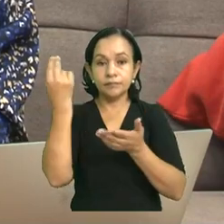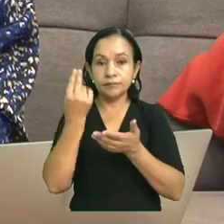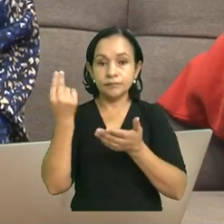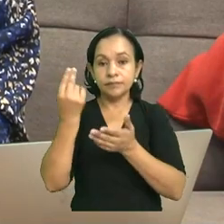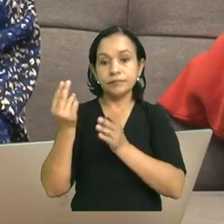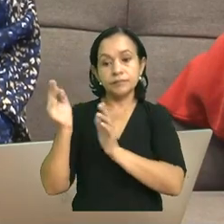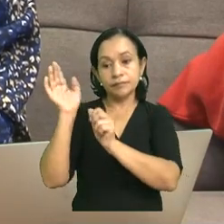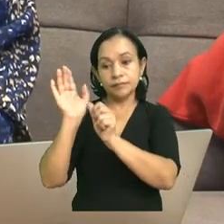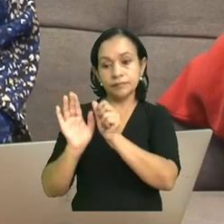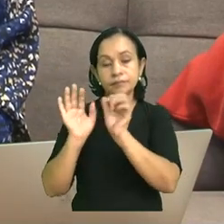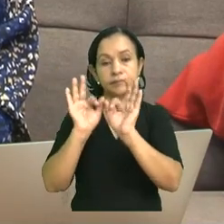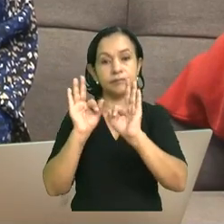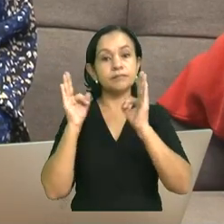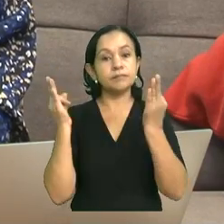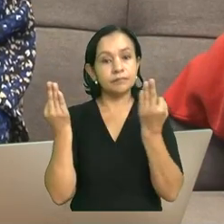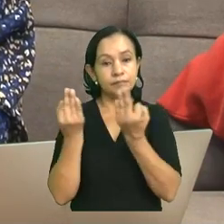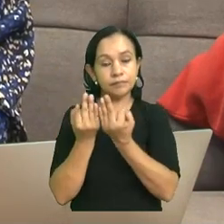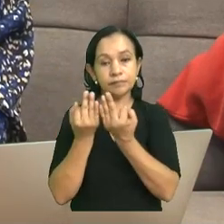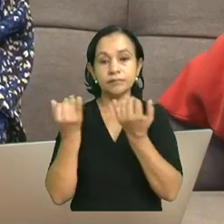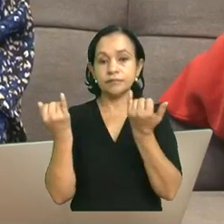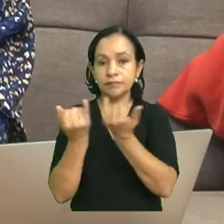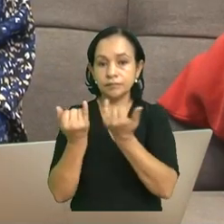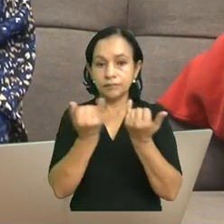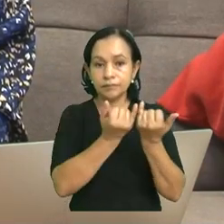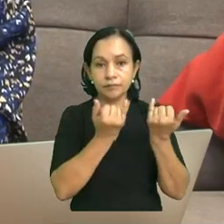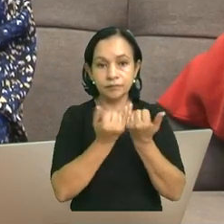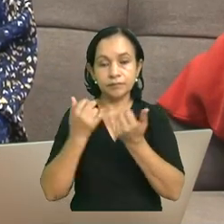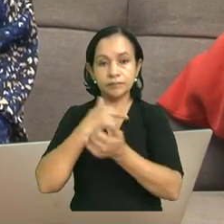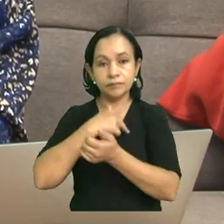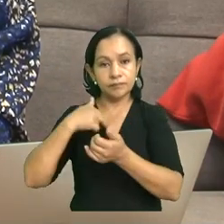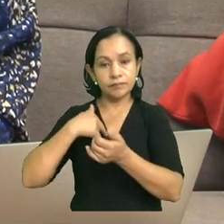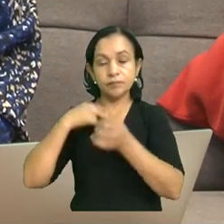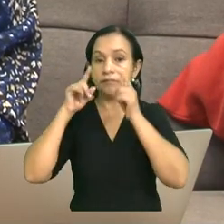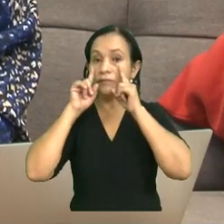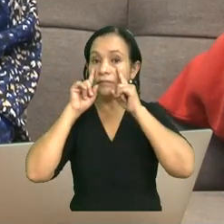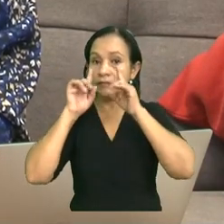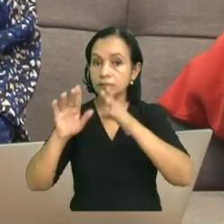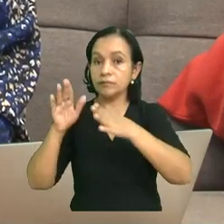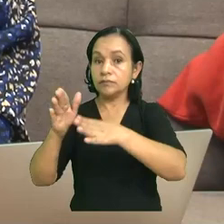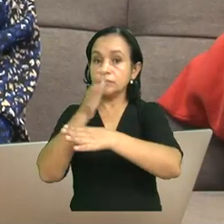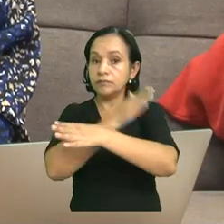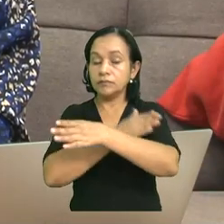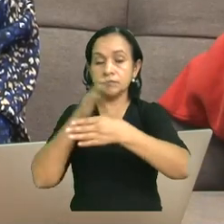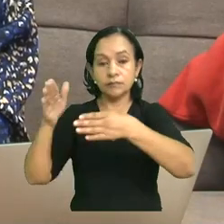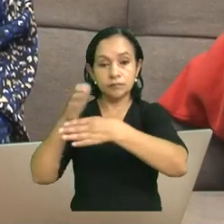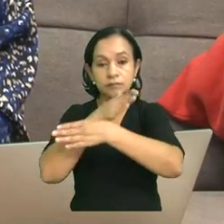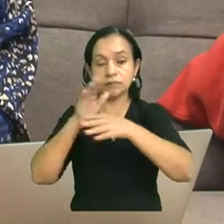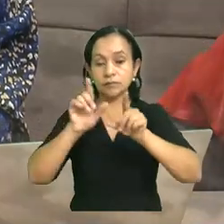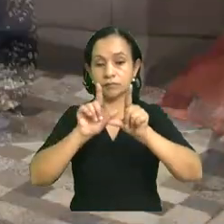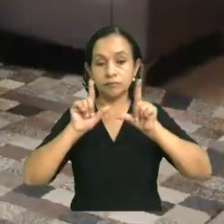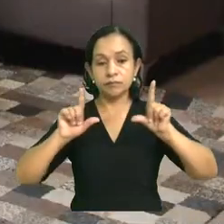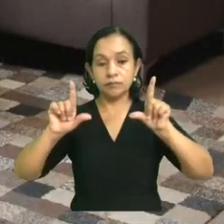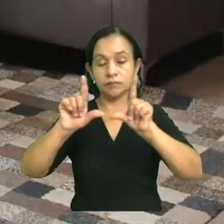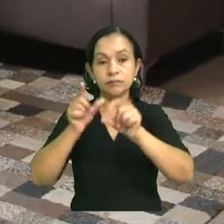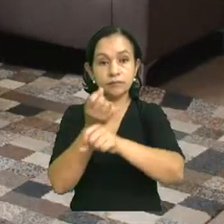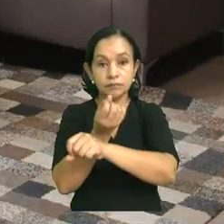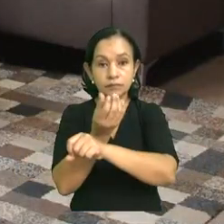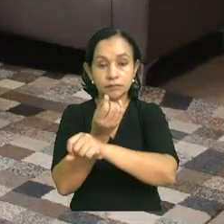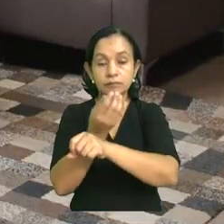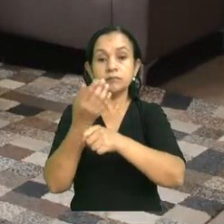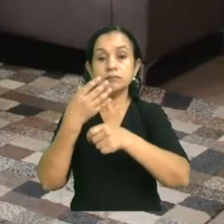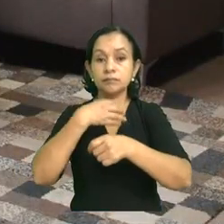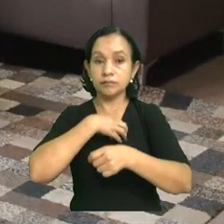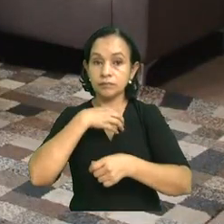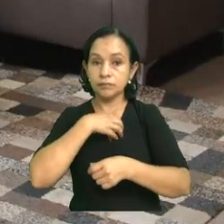cada familia. También se están tomando todas las medidas de prevención en los distintos espacios públicos de los